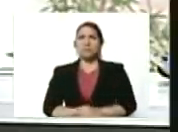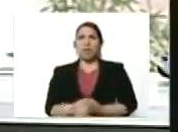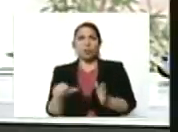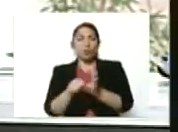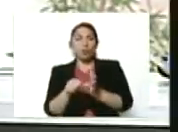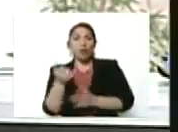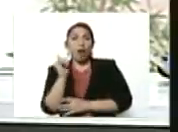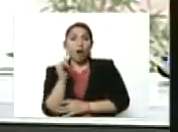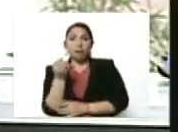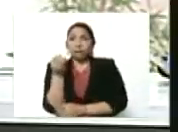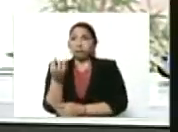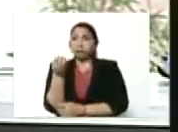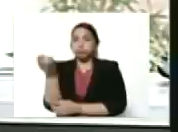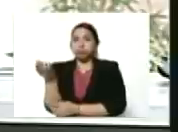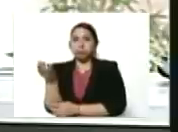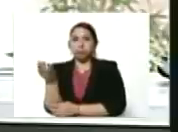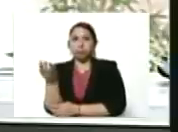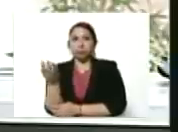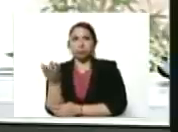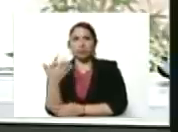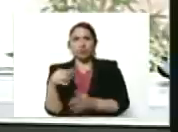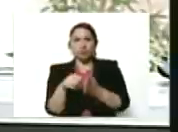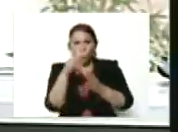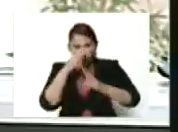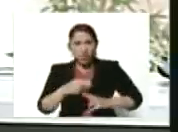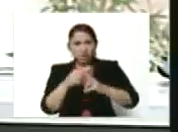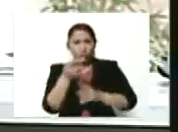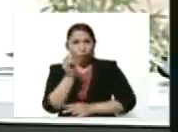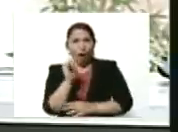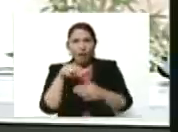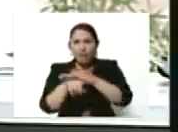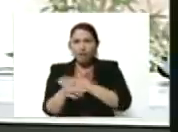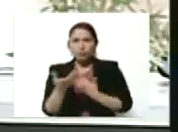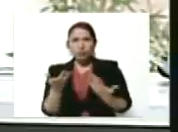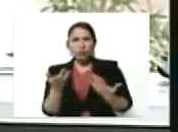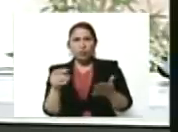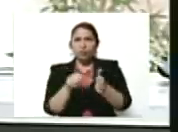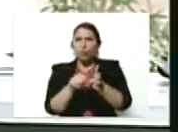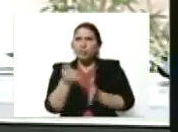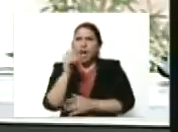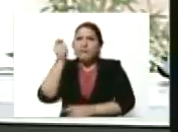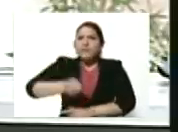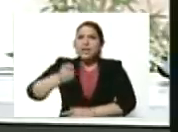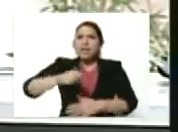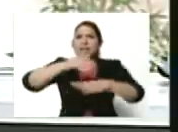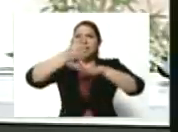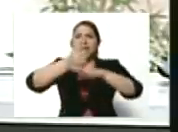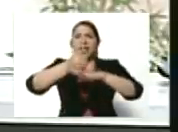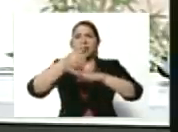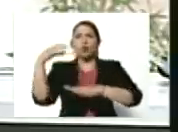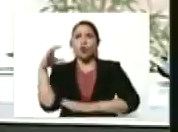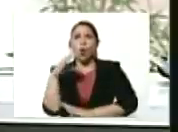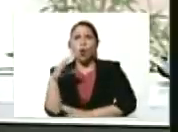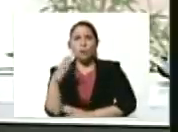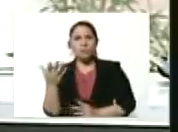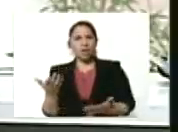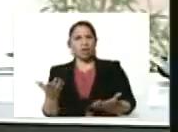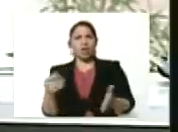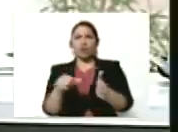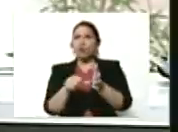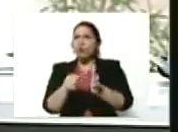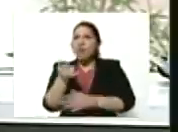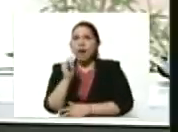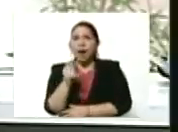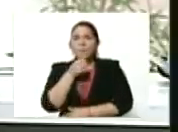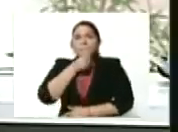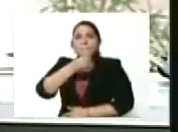los congresistas de Colombia, honestos que los hay? ¿Dónde está la Fiscalía General de Colombia? ¿Dónde están los